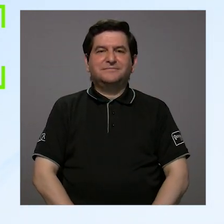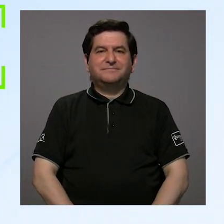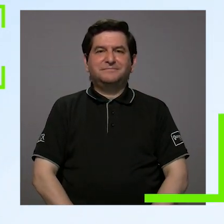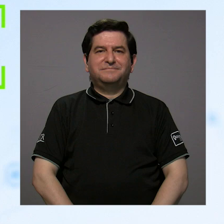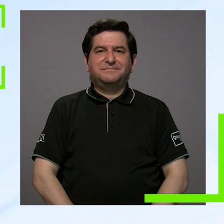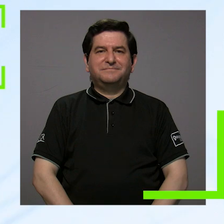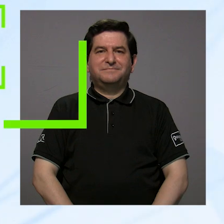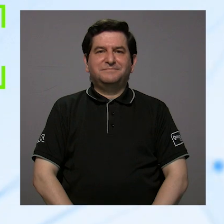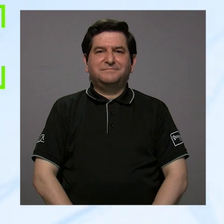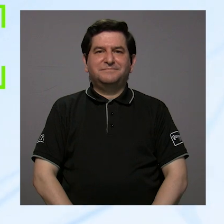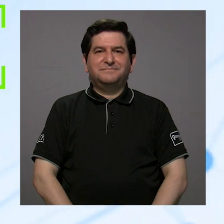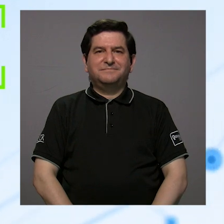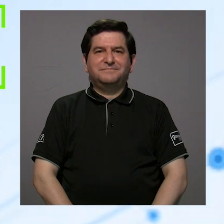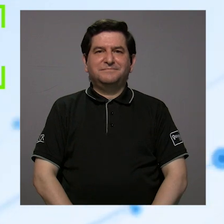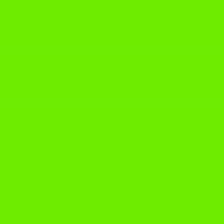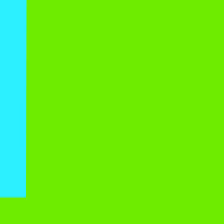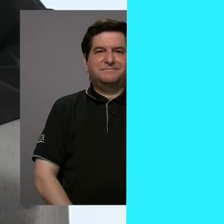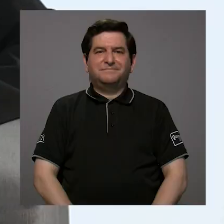Rica.